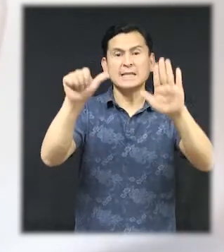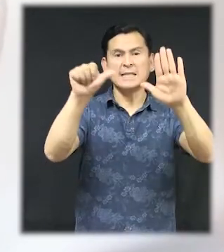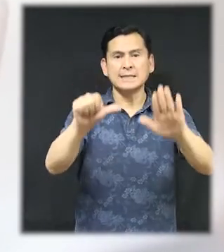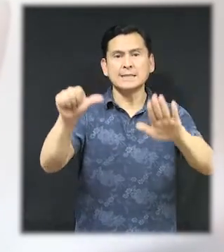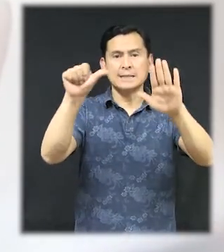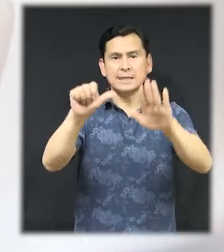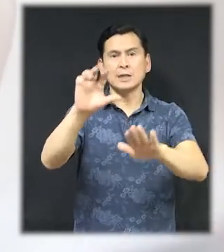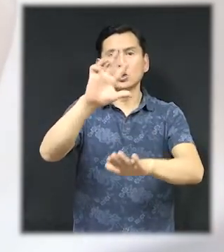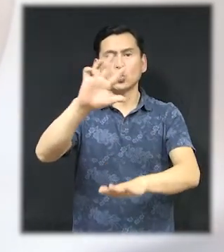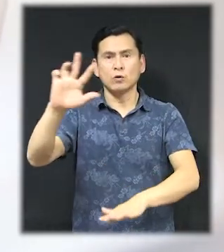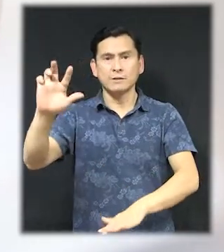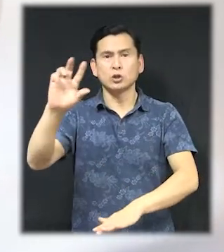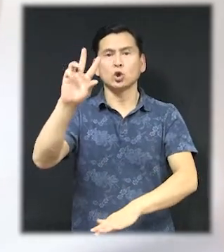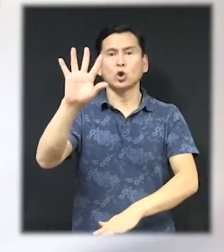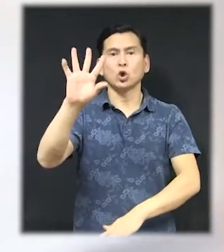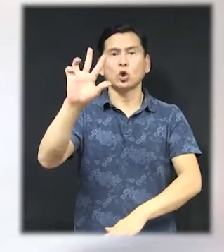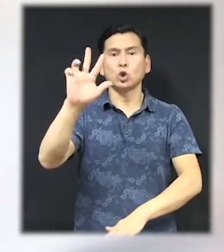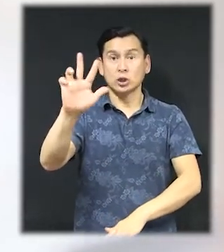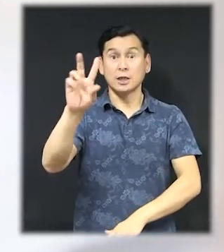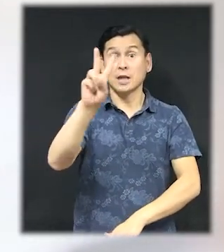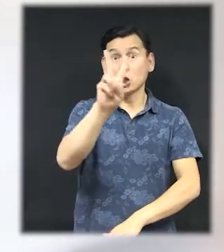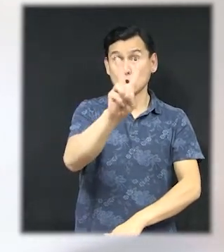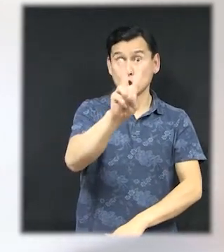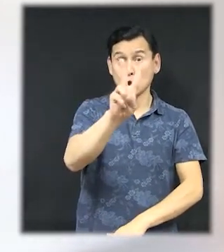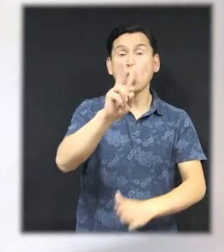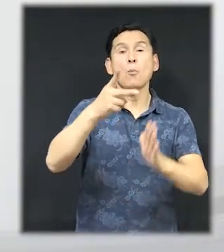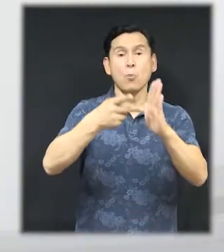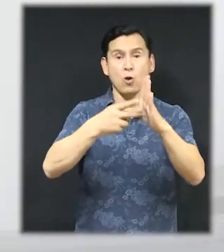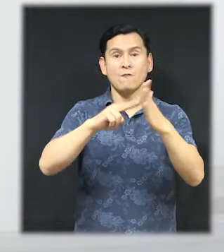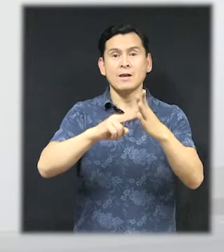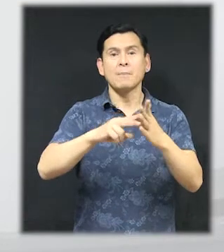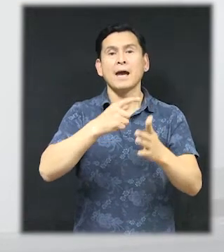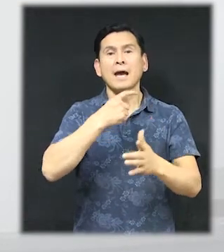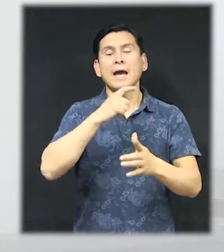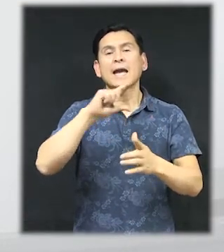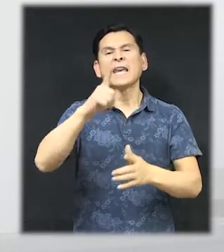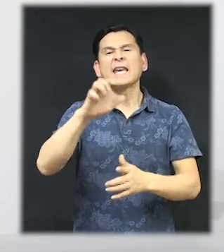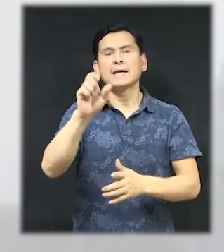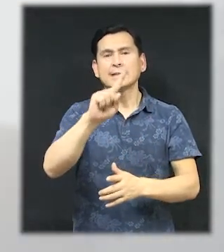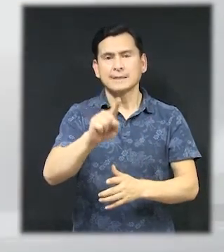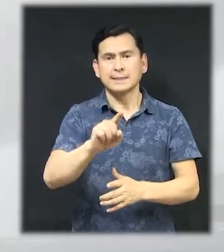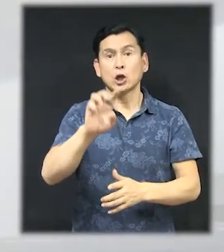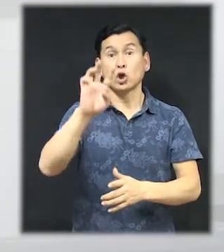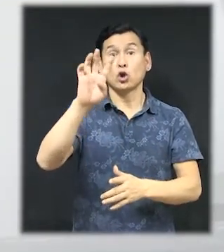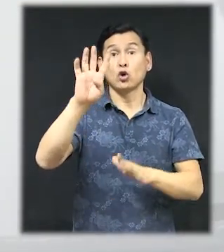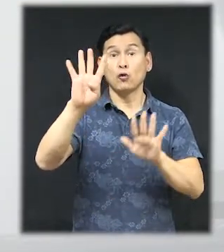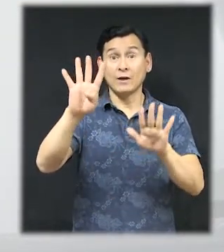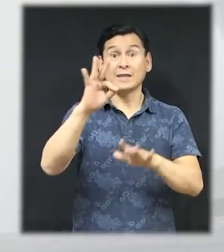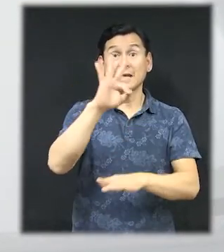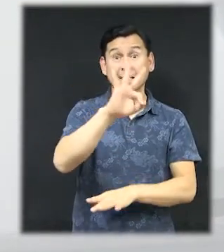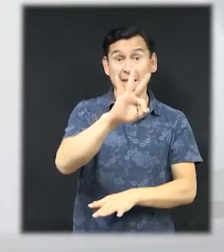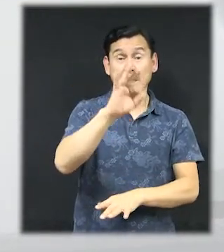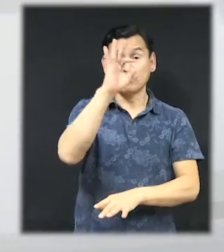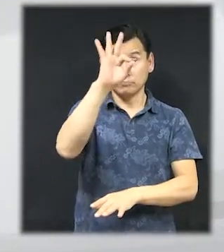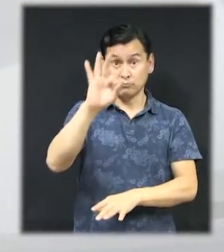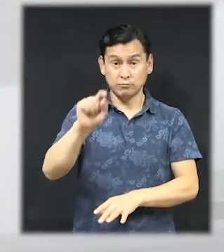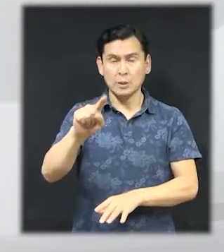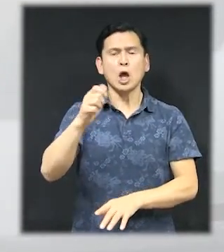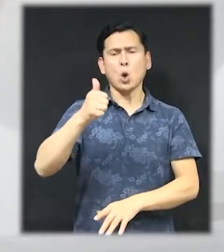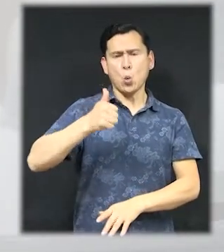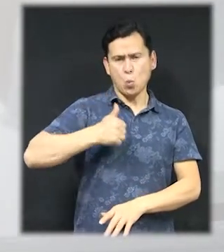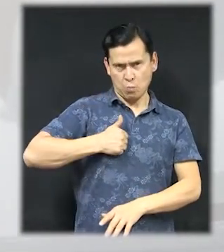93.74% de cumplimiento de sus oportunidades, del cumplimiento de los plazos establecidos para que se desarrollaran